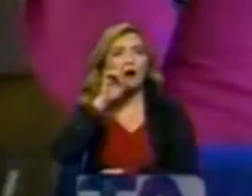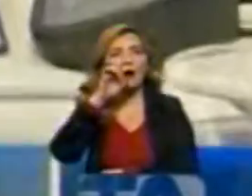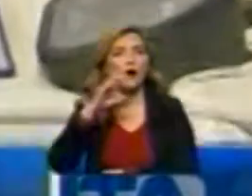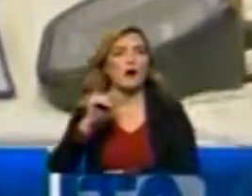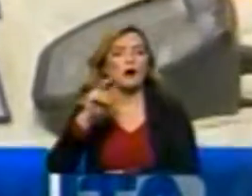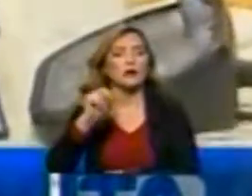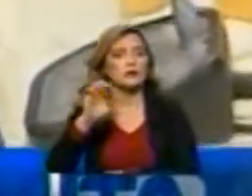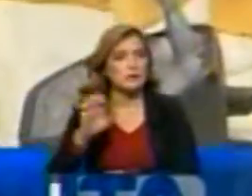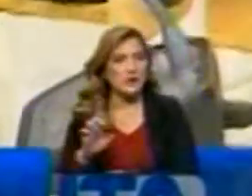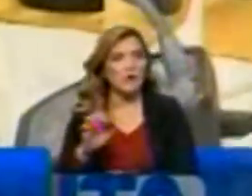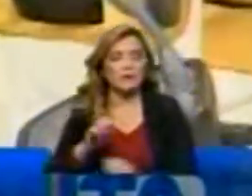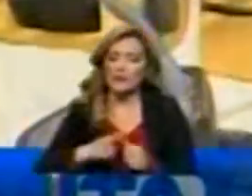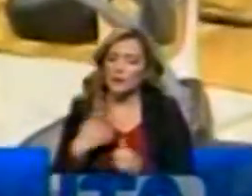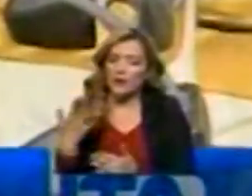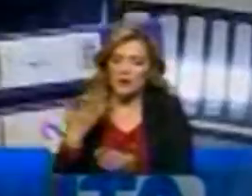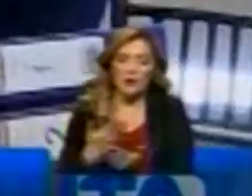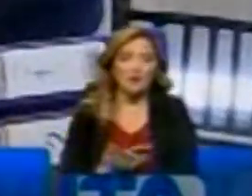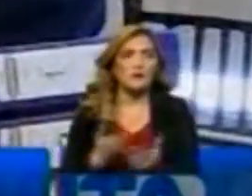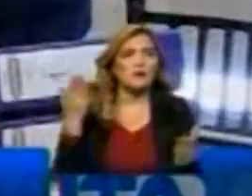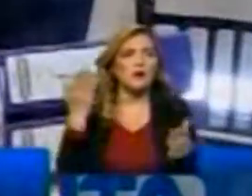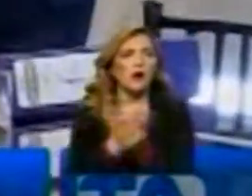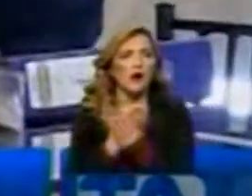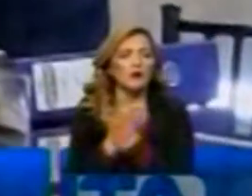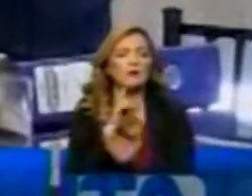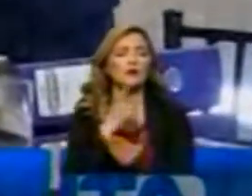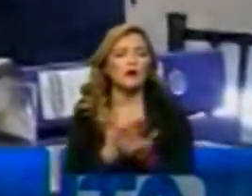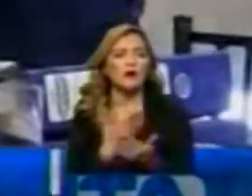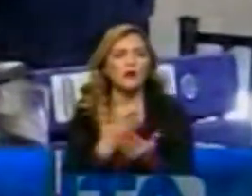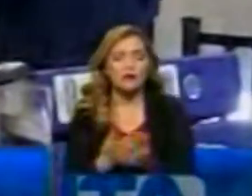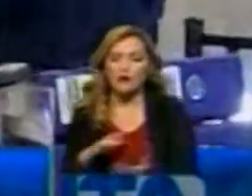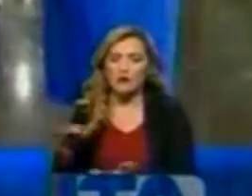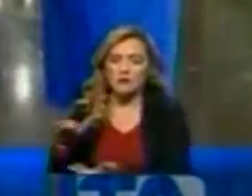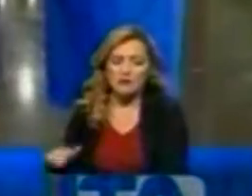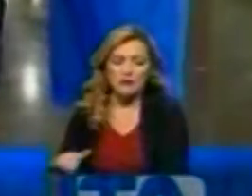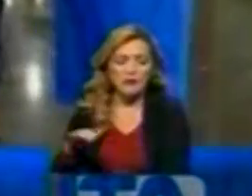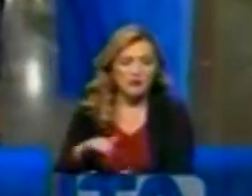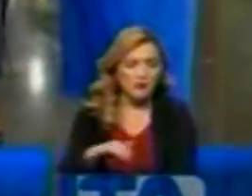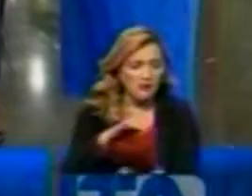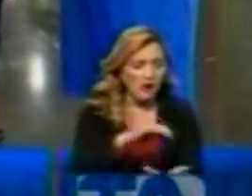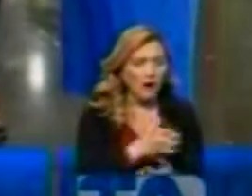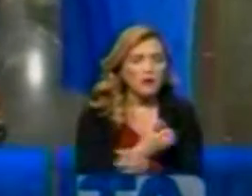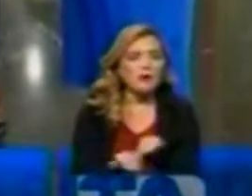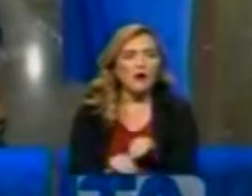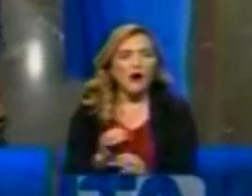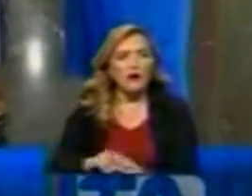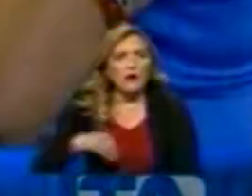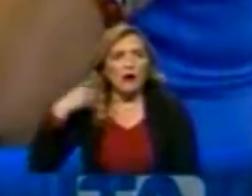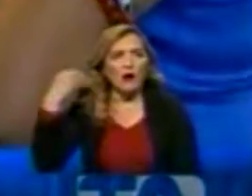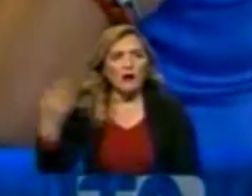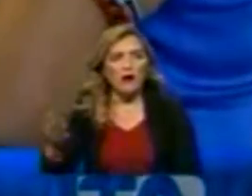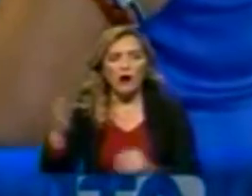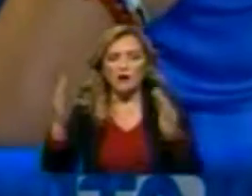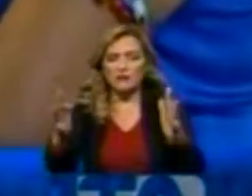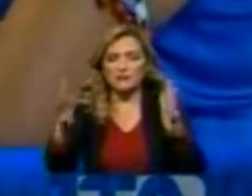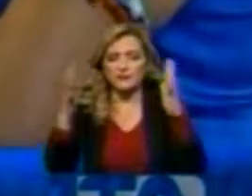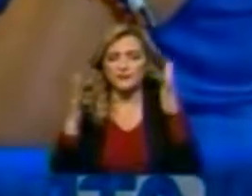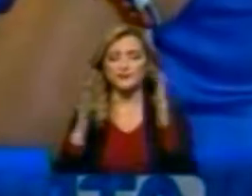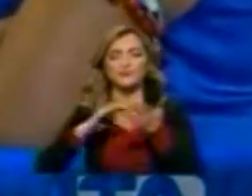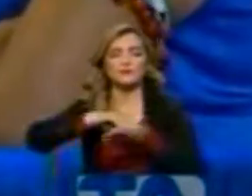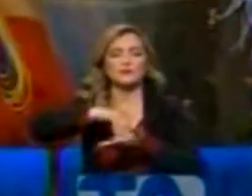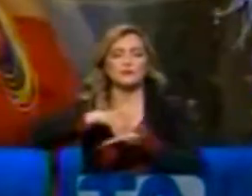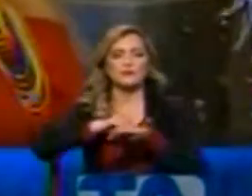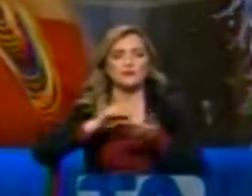los asambleístas carpetas con las pruebas con las que Atamaín se iba a defender, mientras en los exteriores de la sala se ubicaron miembros de